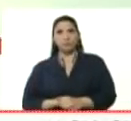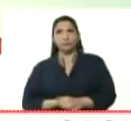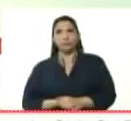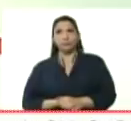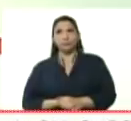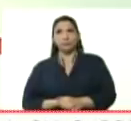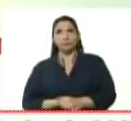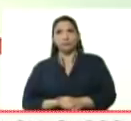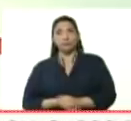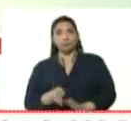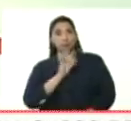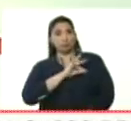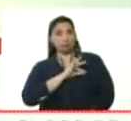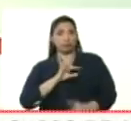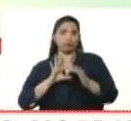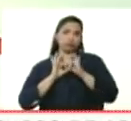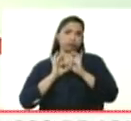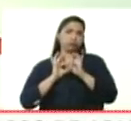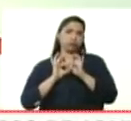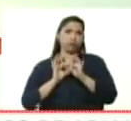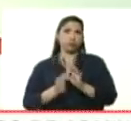Sus socios.